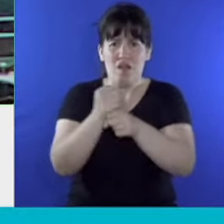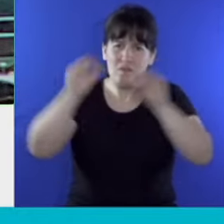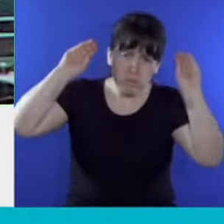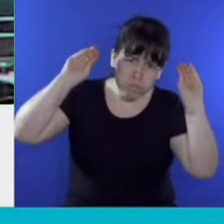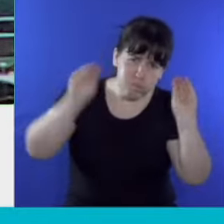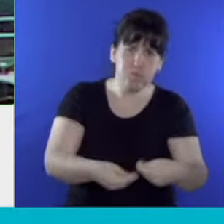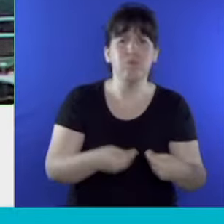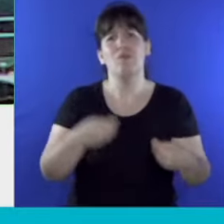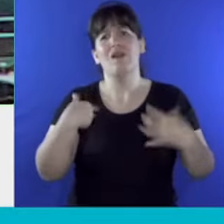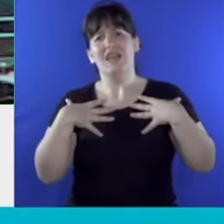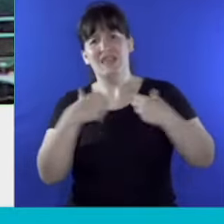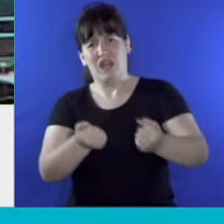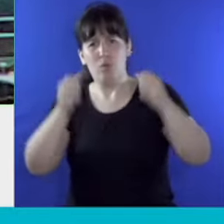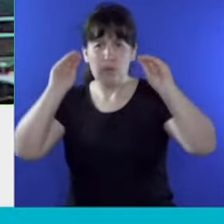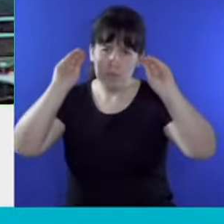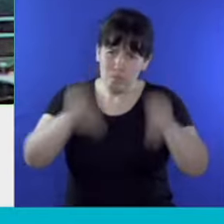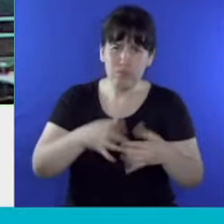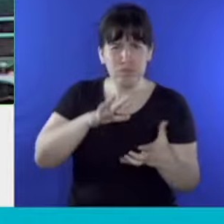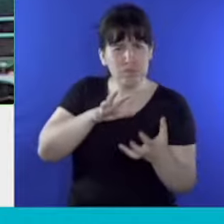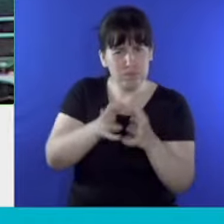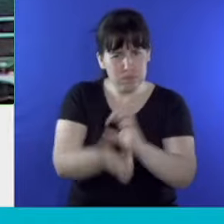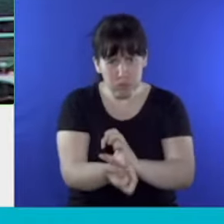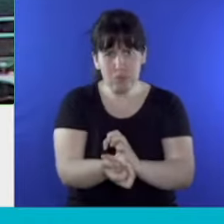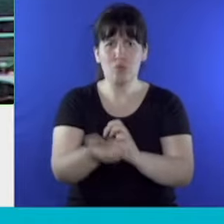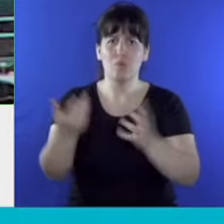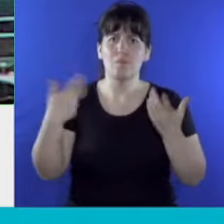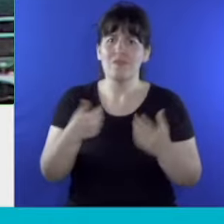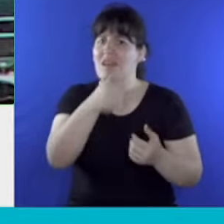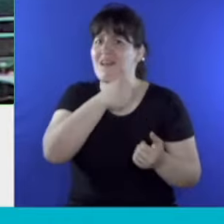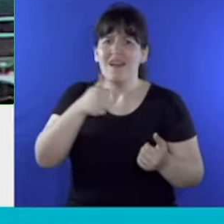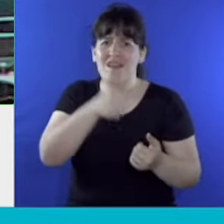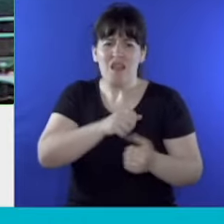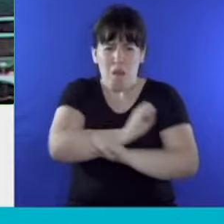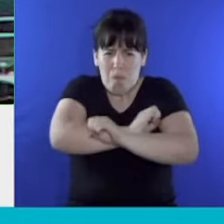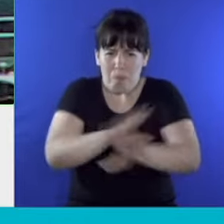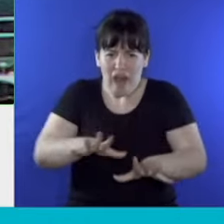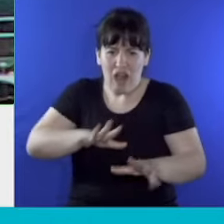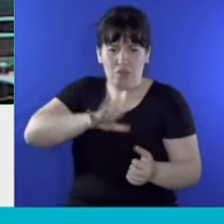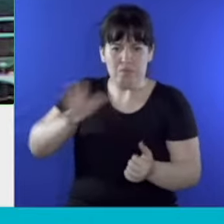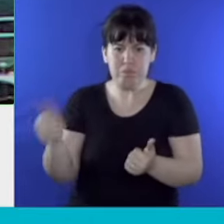de destrucción de la salud, de quita cruel de los medicamentos